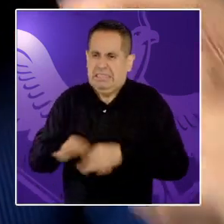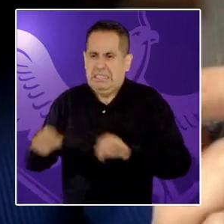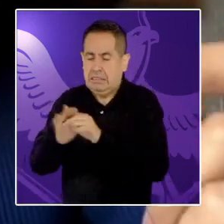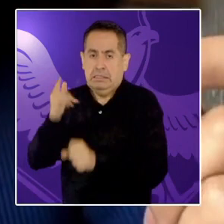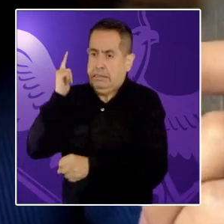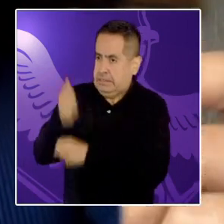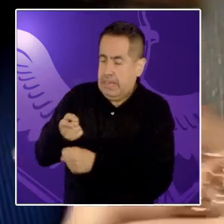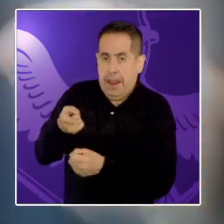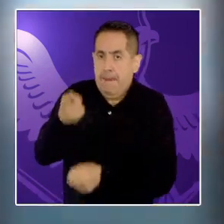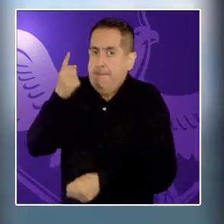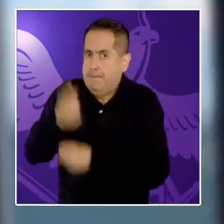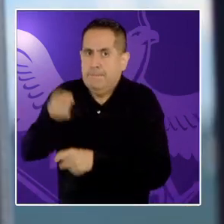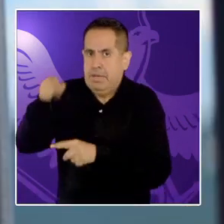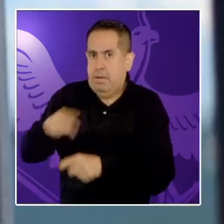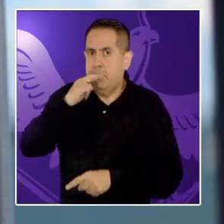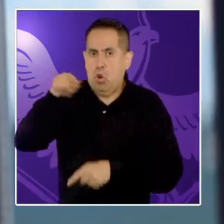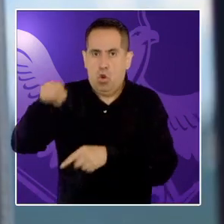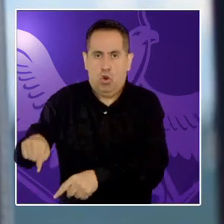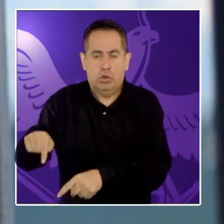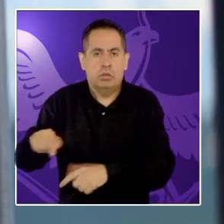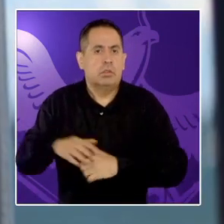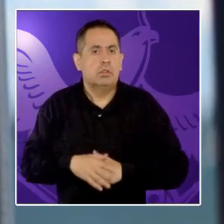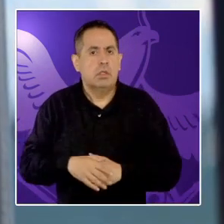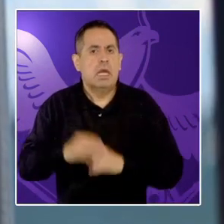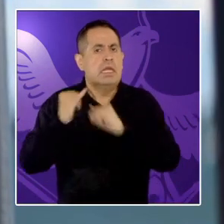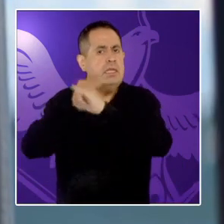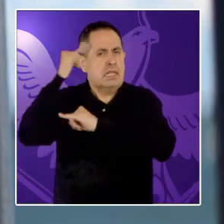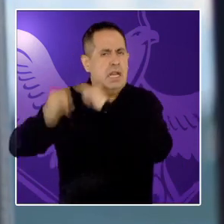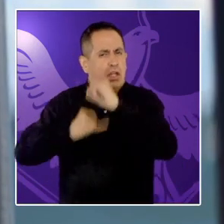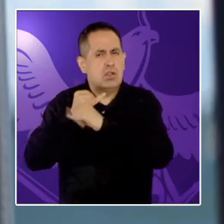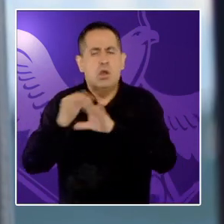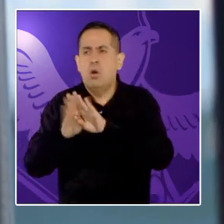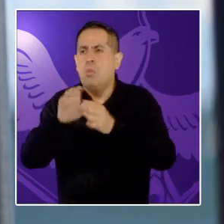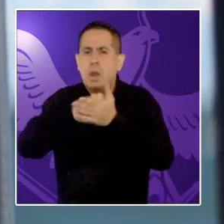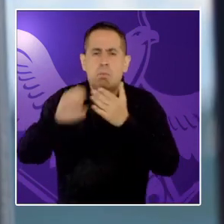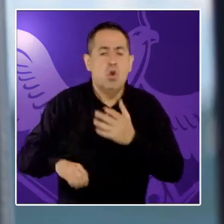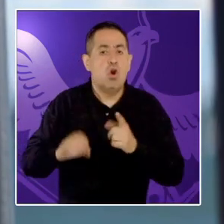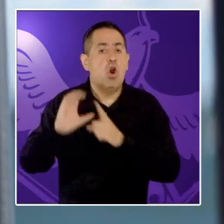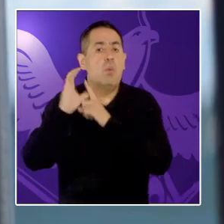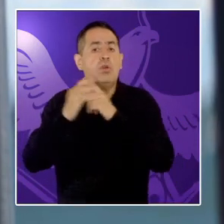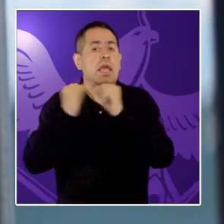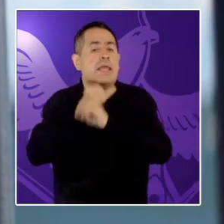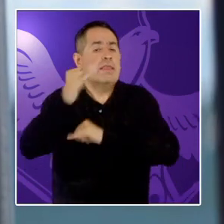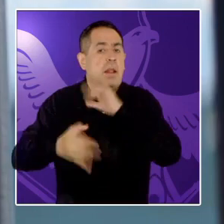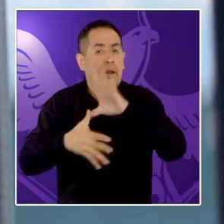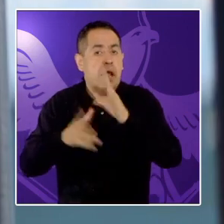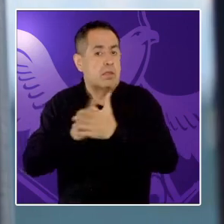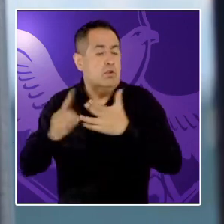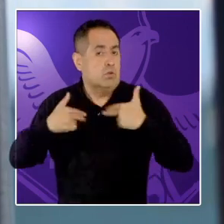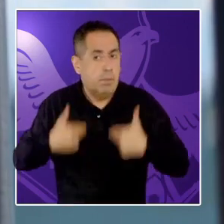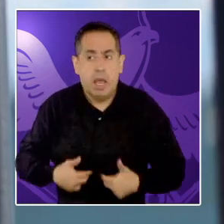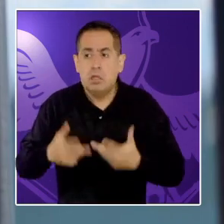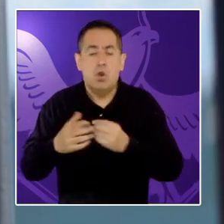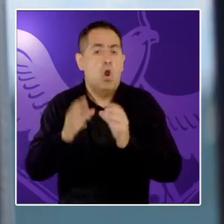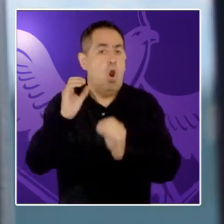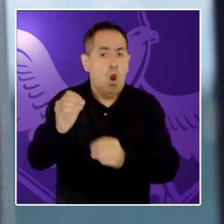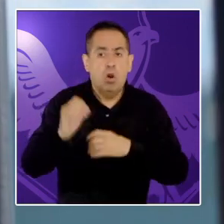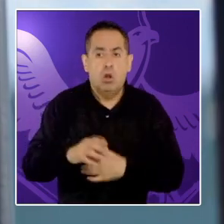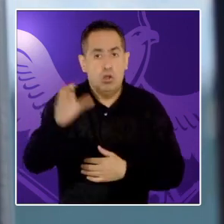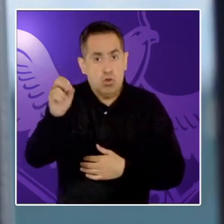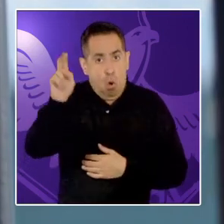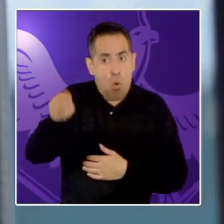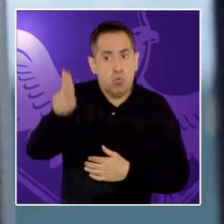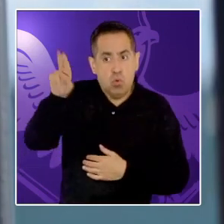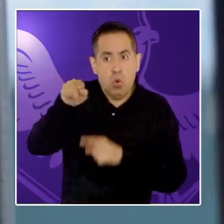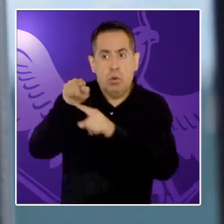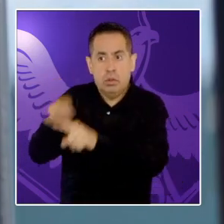se coloque el interés de los niños y las niñas al centro de la decisión y no de manera marginal. Los organismos internacionales, como